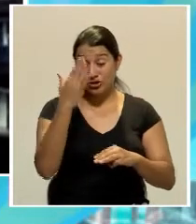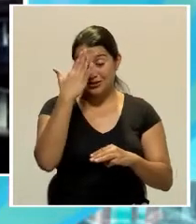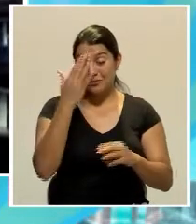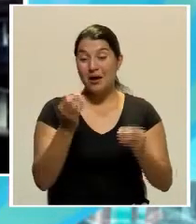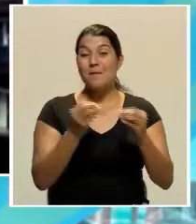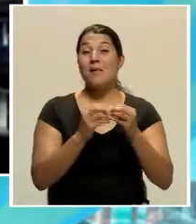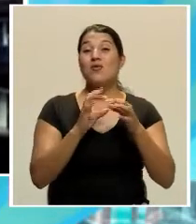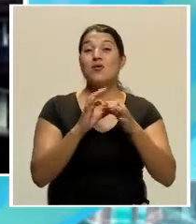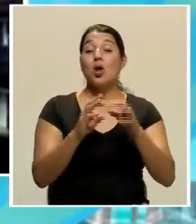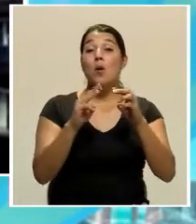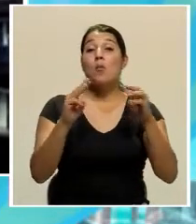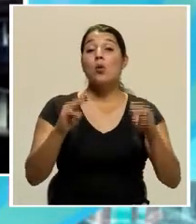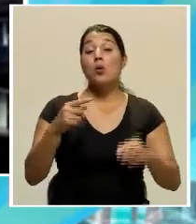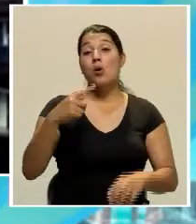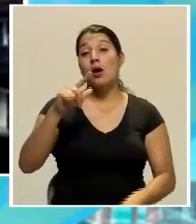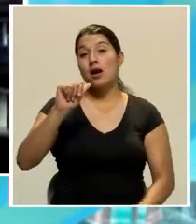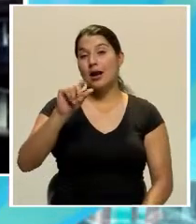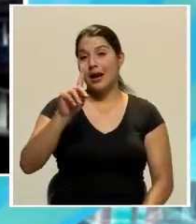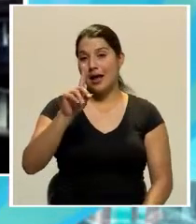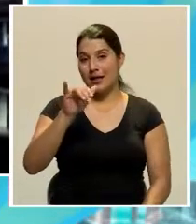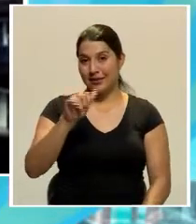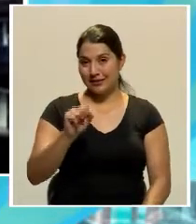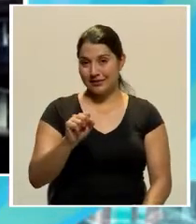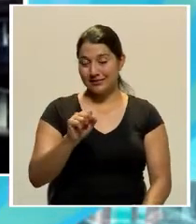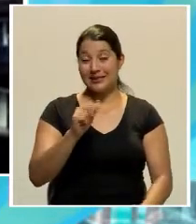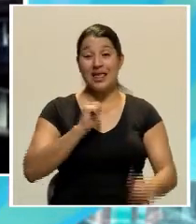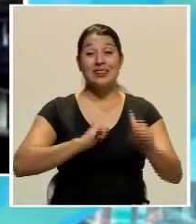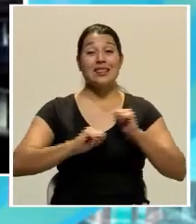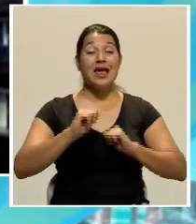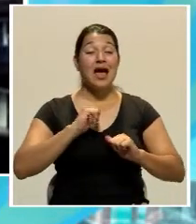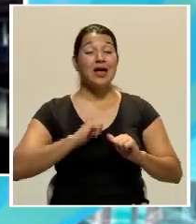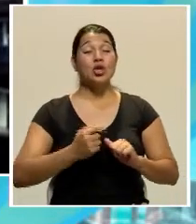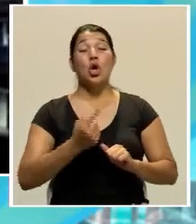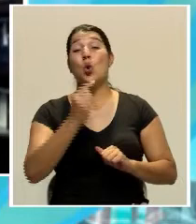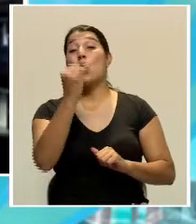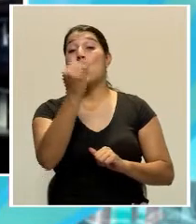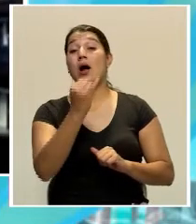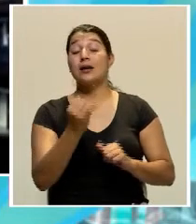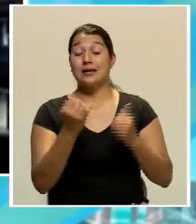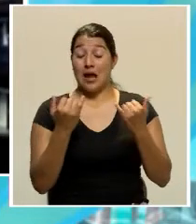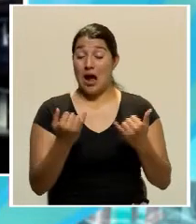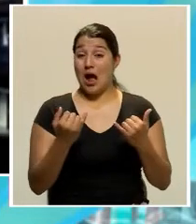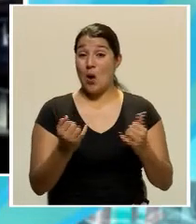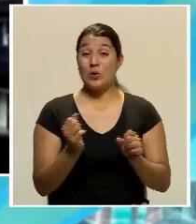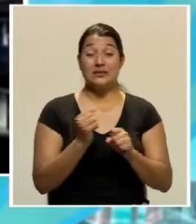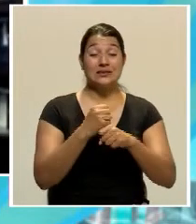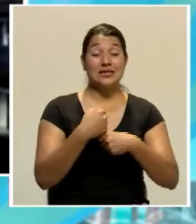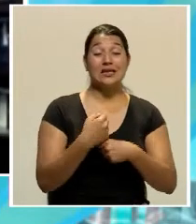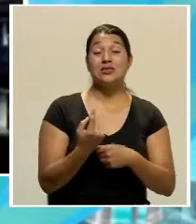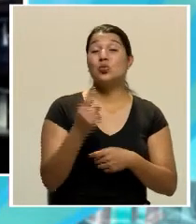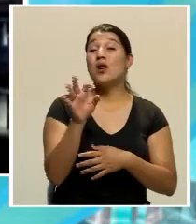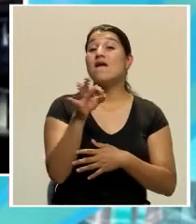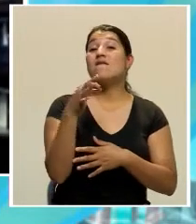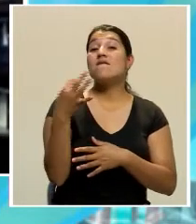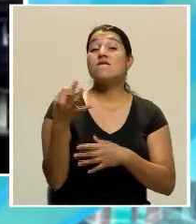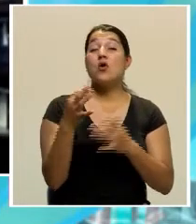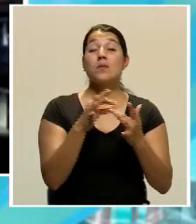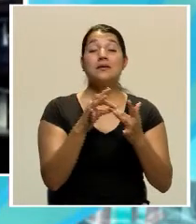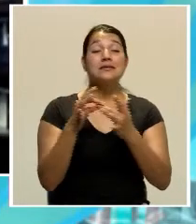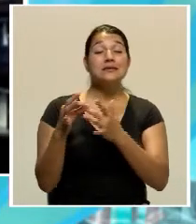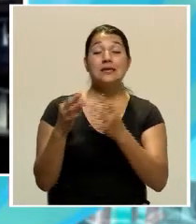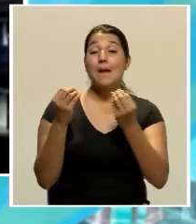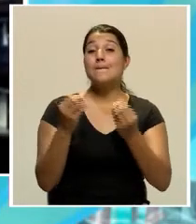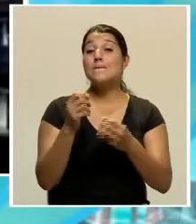museo. Gladys, el teatro es una de las artes que se está llevando de una manera especialmente